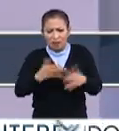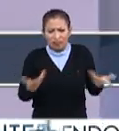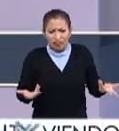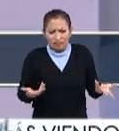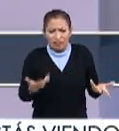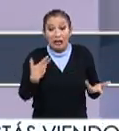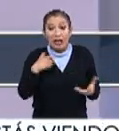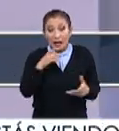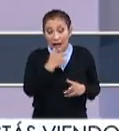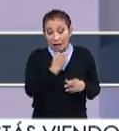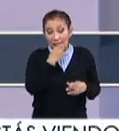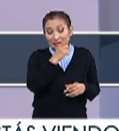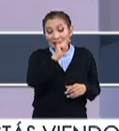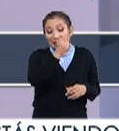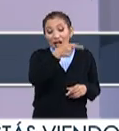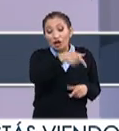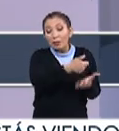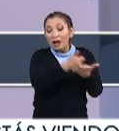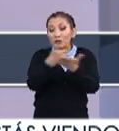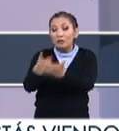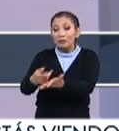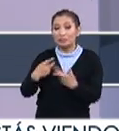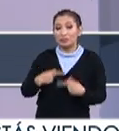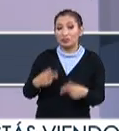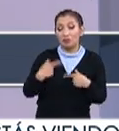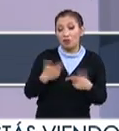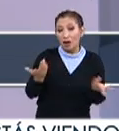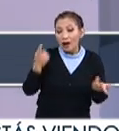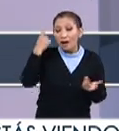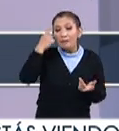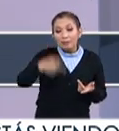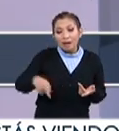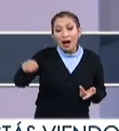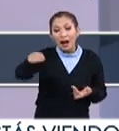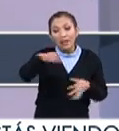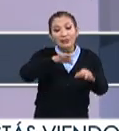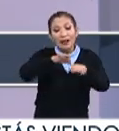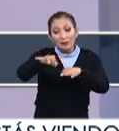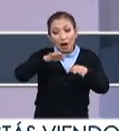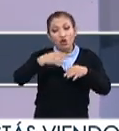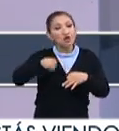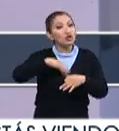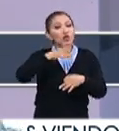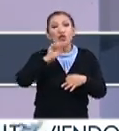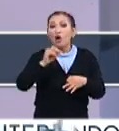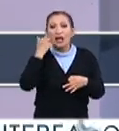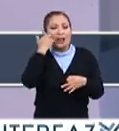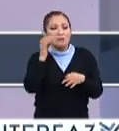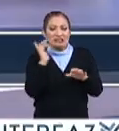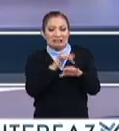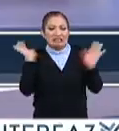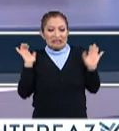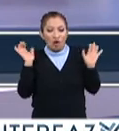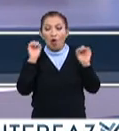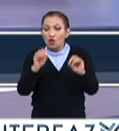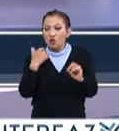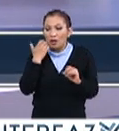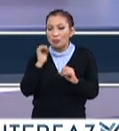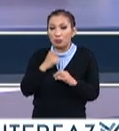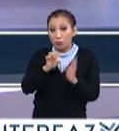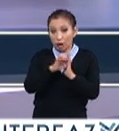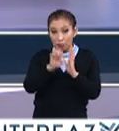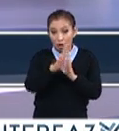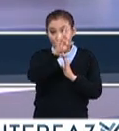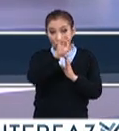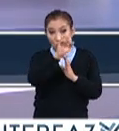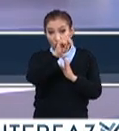principio se supone que la tecnología es para ayudar a la gente, para hacer los trabajos que nosotros no queremos o no podemos hacer, ¿no? Por ejemplo, la parte de